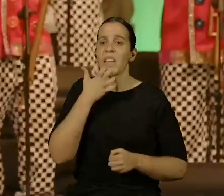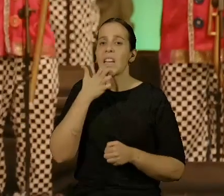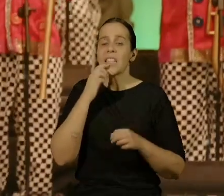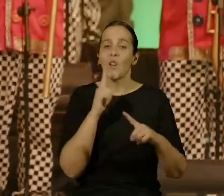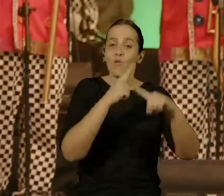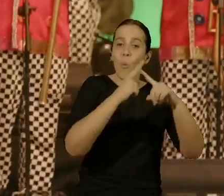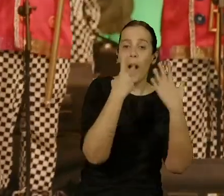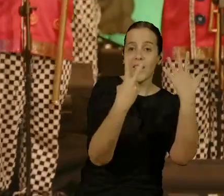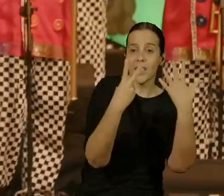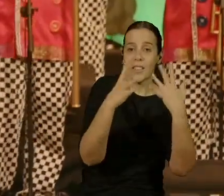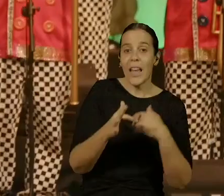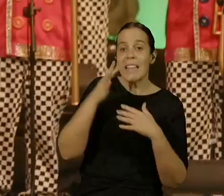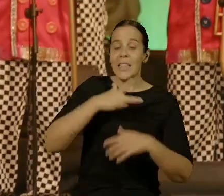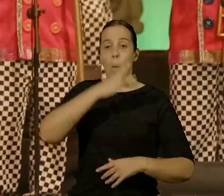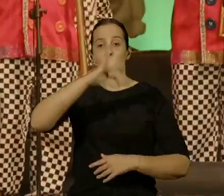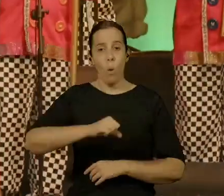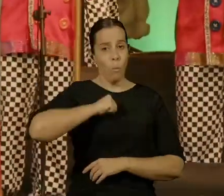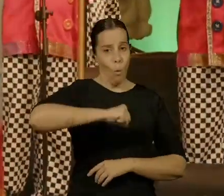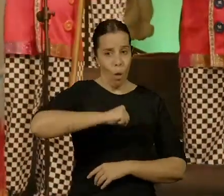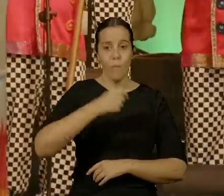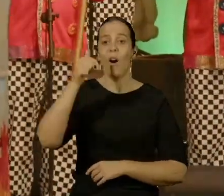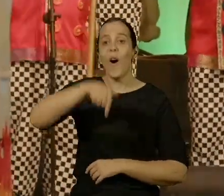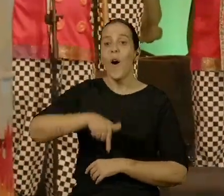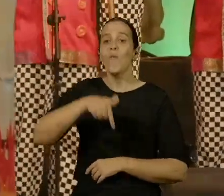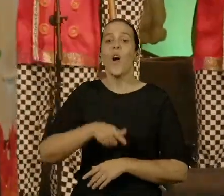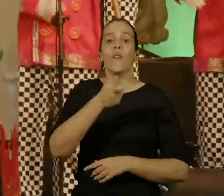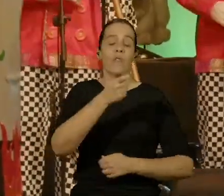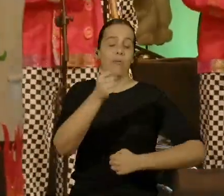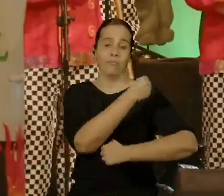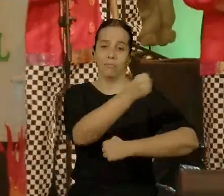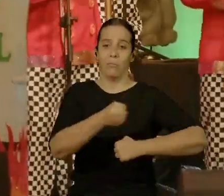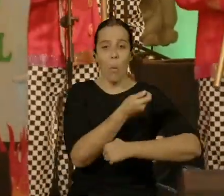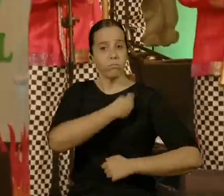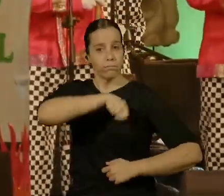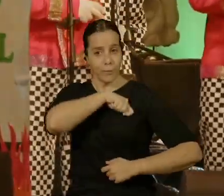siete suma y si podemos no jodemos, es España un puntero.